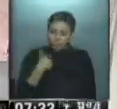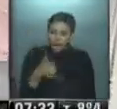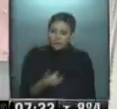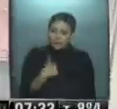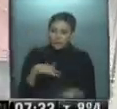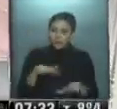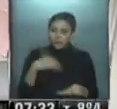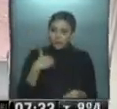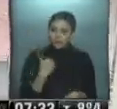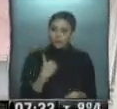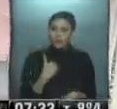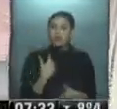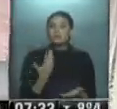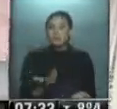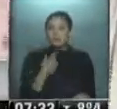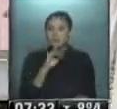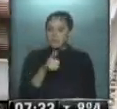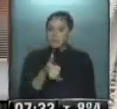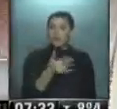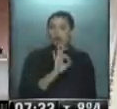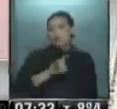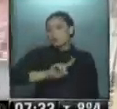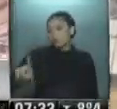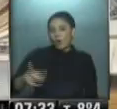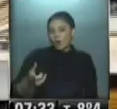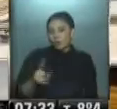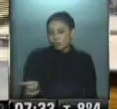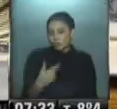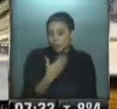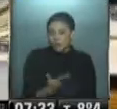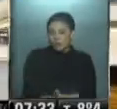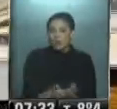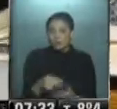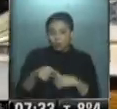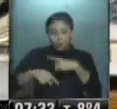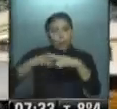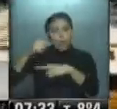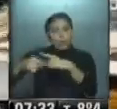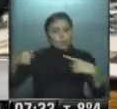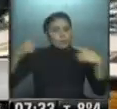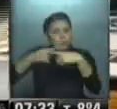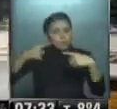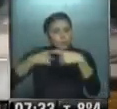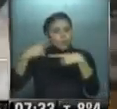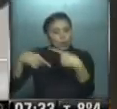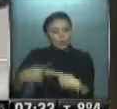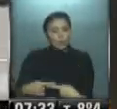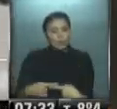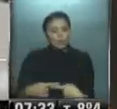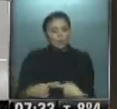argentino consideramos que es válido o no es válido el reclamo esto sigue esta pelea en un caso o en otro si